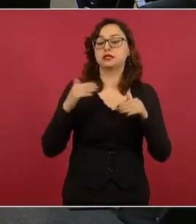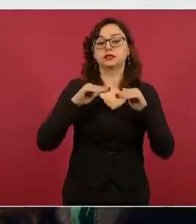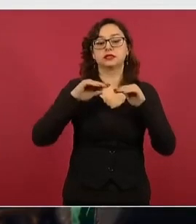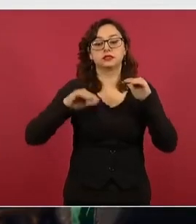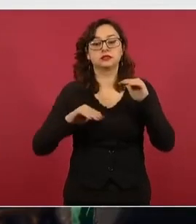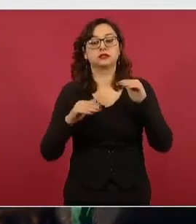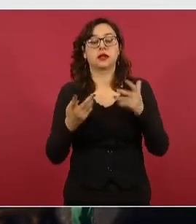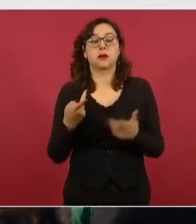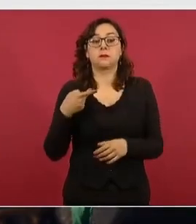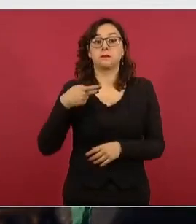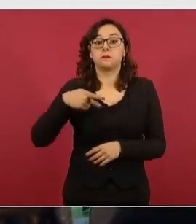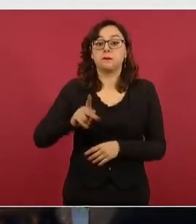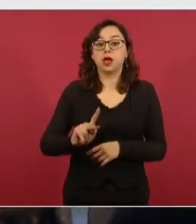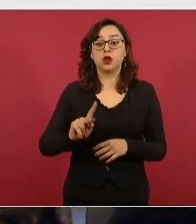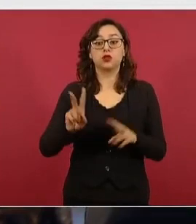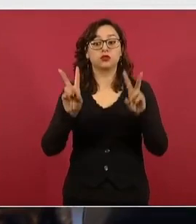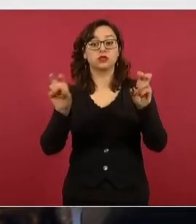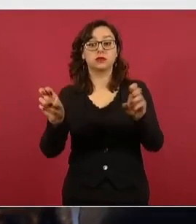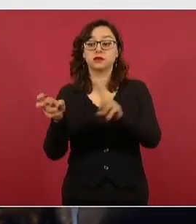10 años, ¿no?